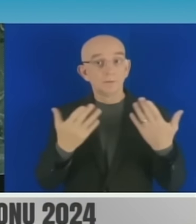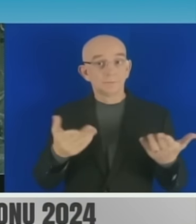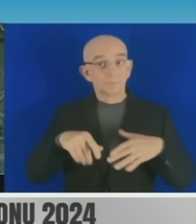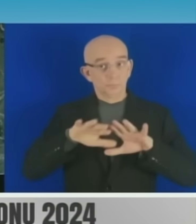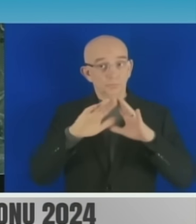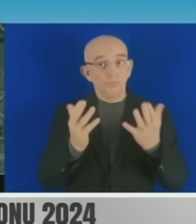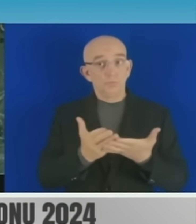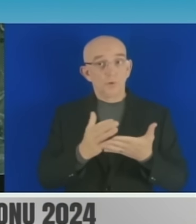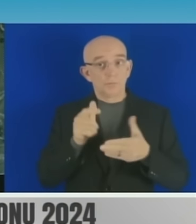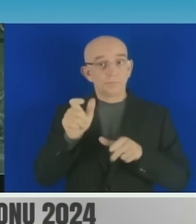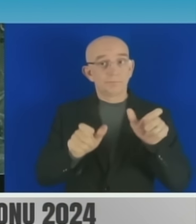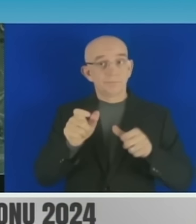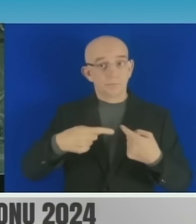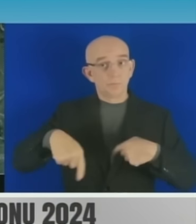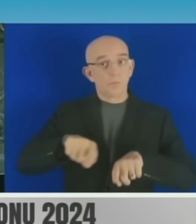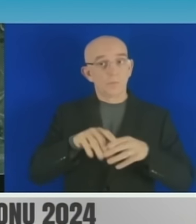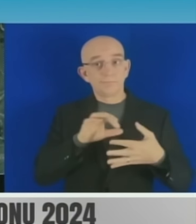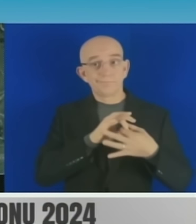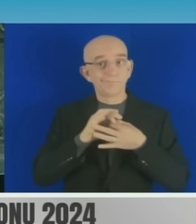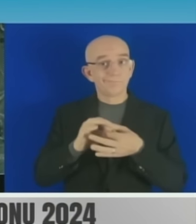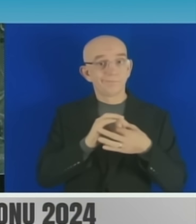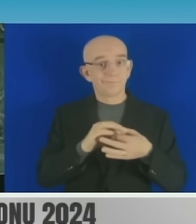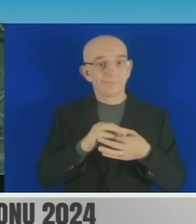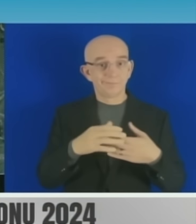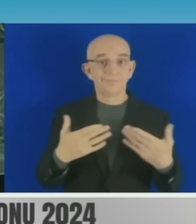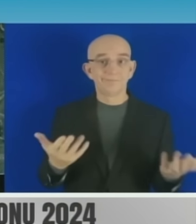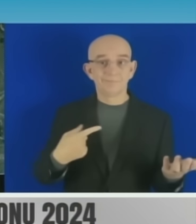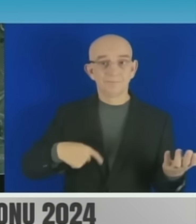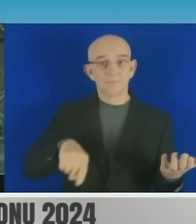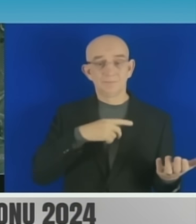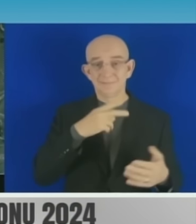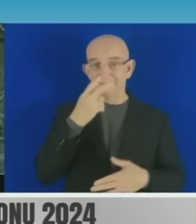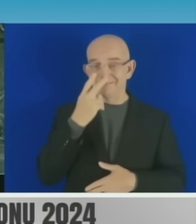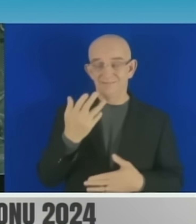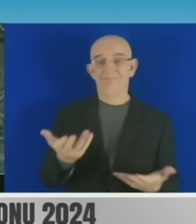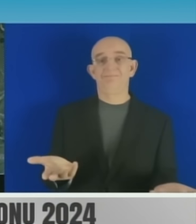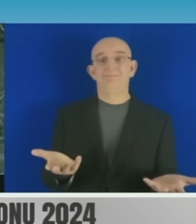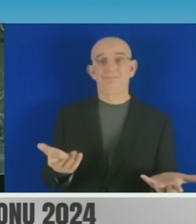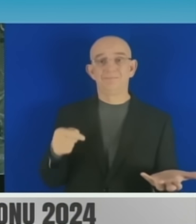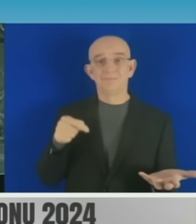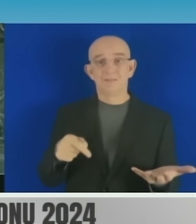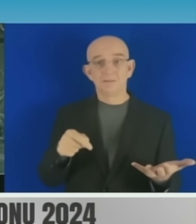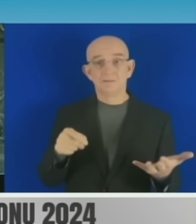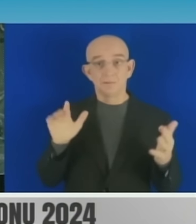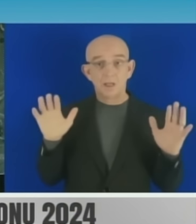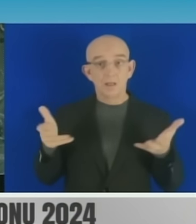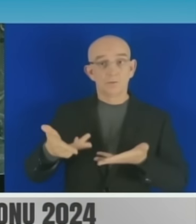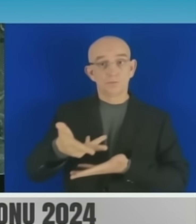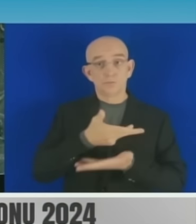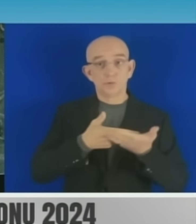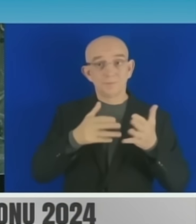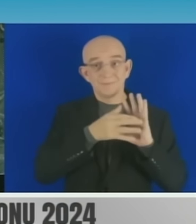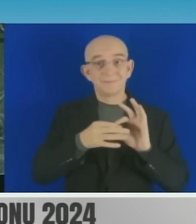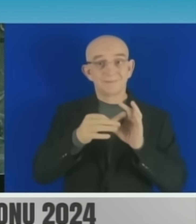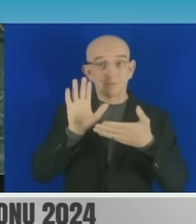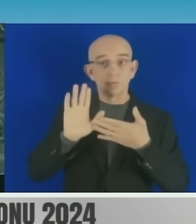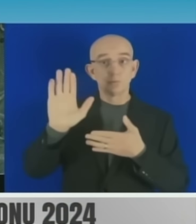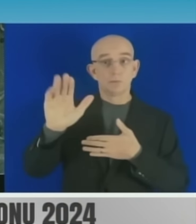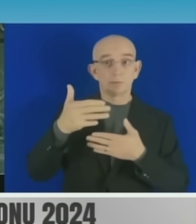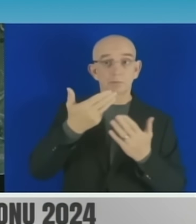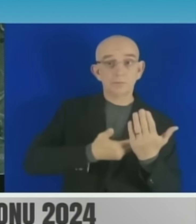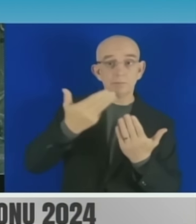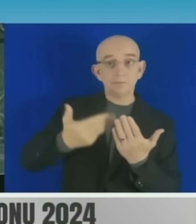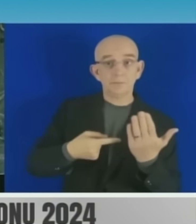cumbre del futuro y sus documentos finales no hayan sido tan ambiciosos como se esperaba, en términos de impulsar la Agenda 2030 para el Desarrollo